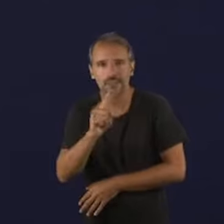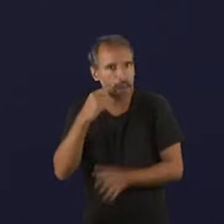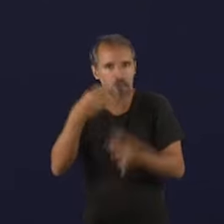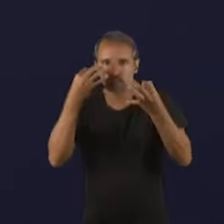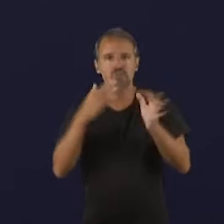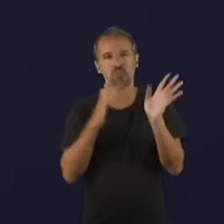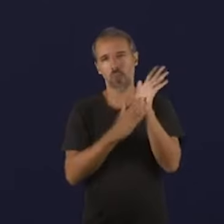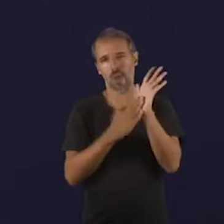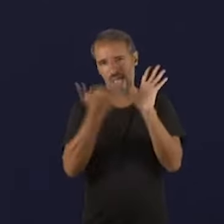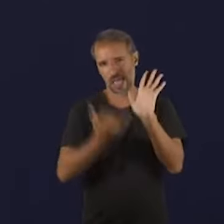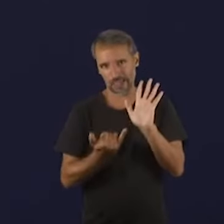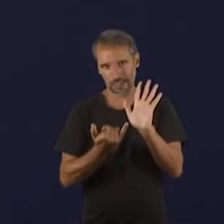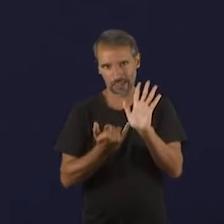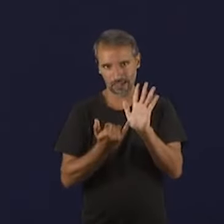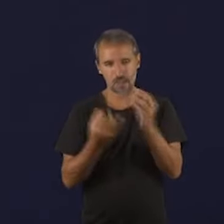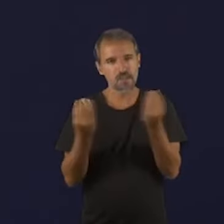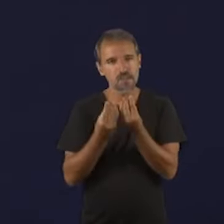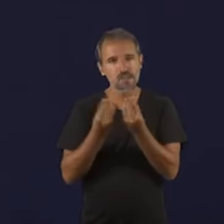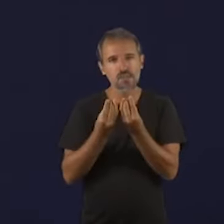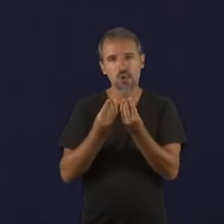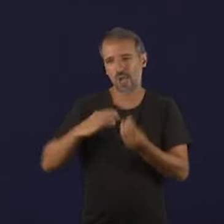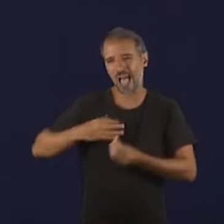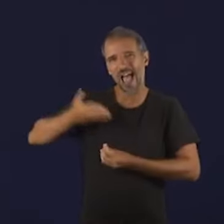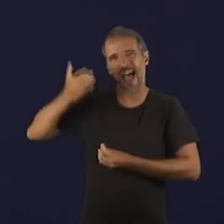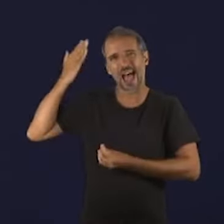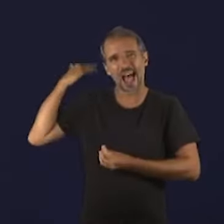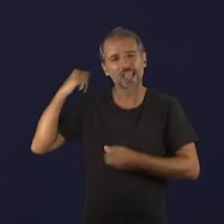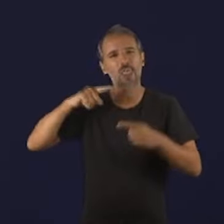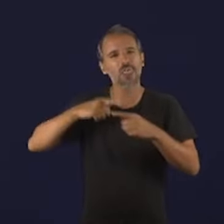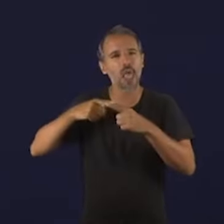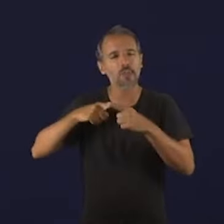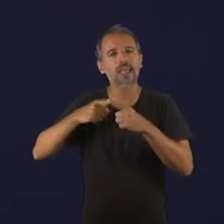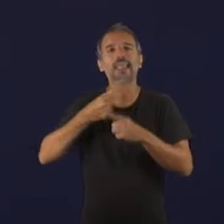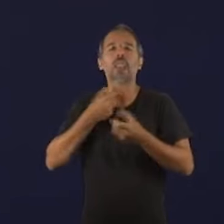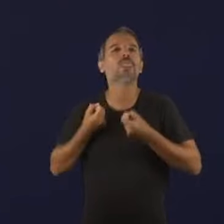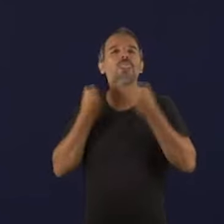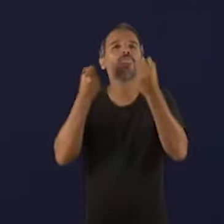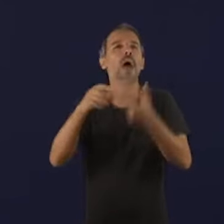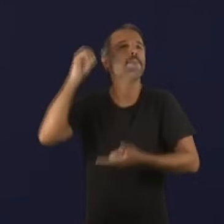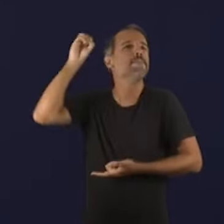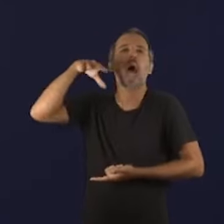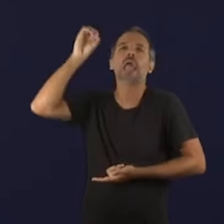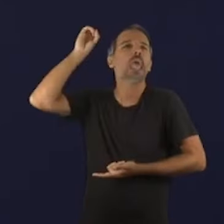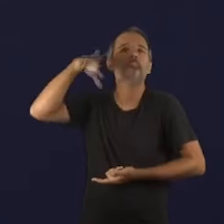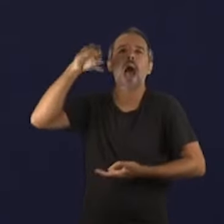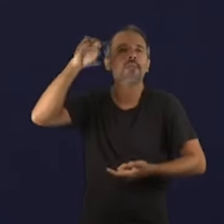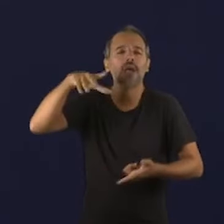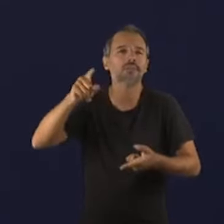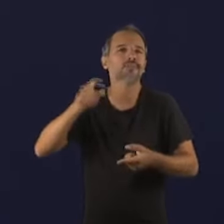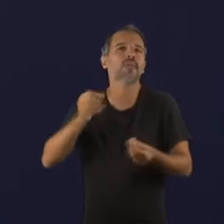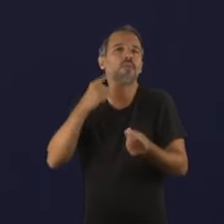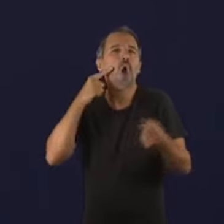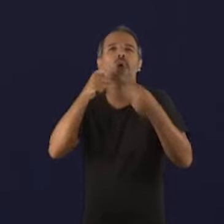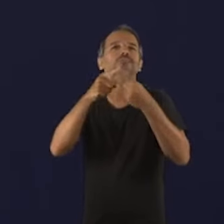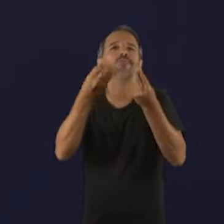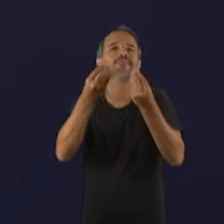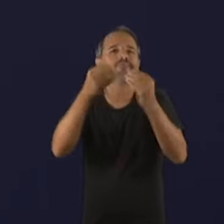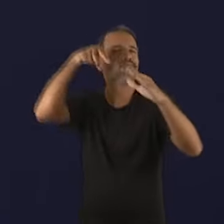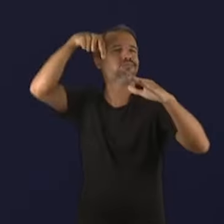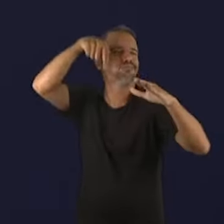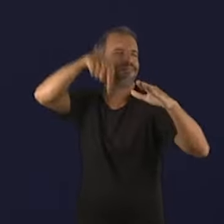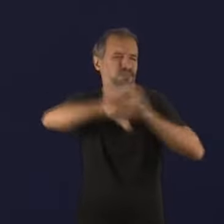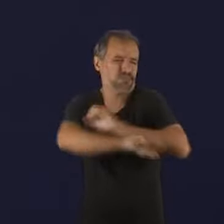demostrado por décadas de política que ha querido hacer magia y lo único que ha hecho Fue hundirnos en un futuro